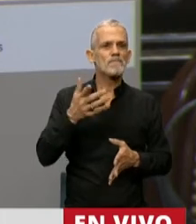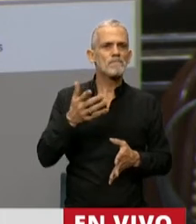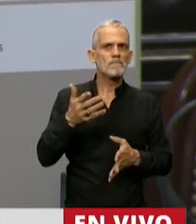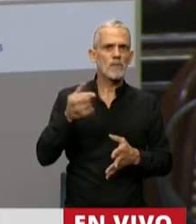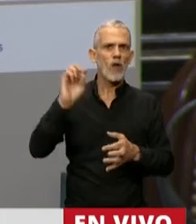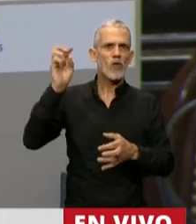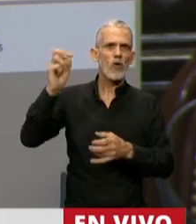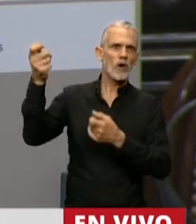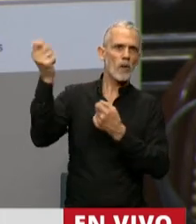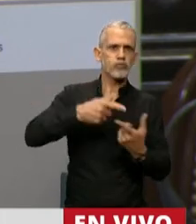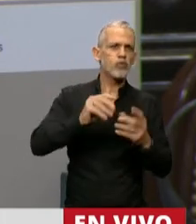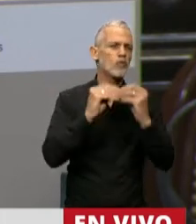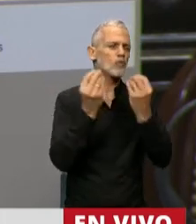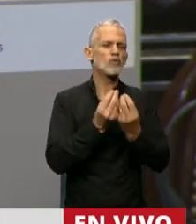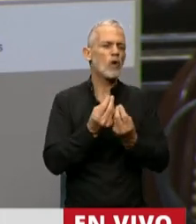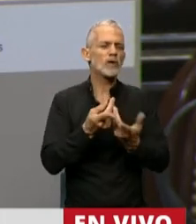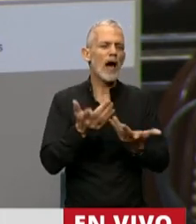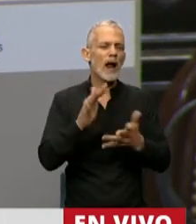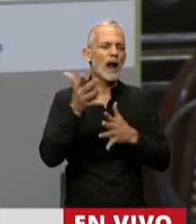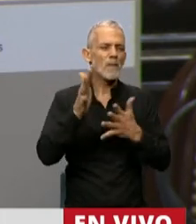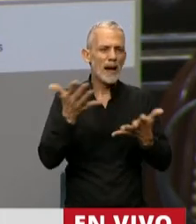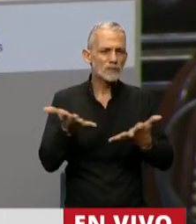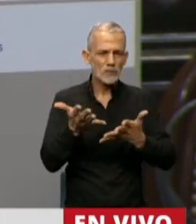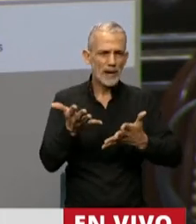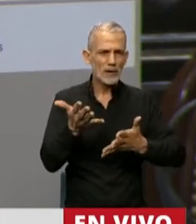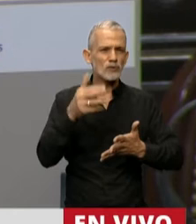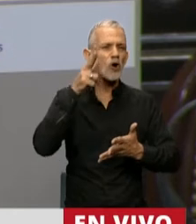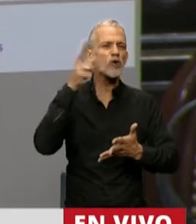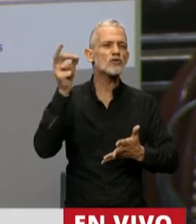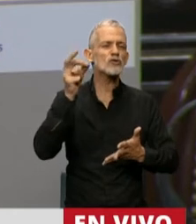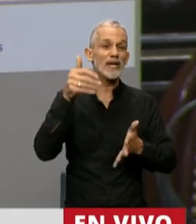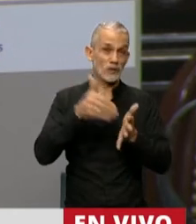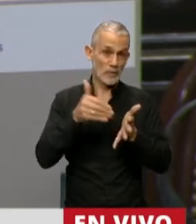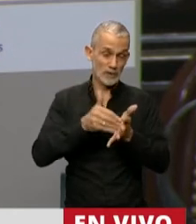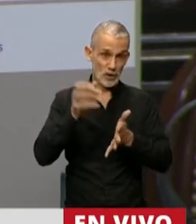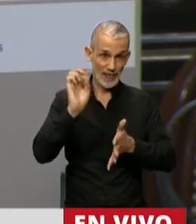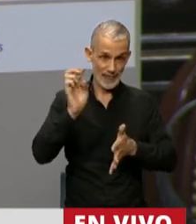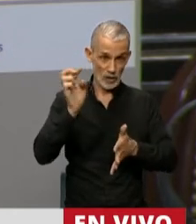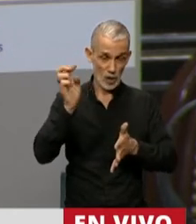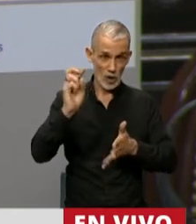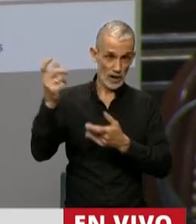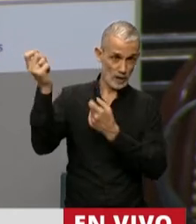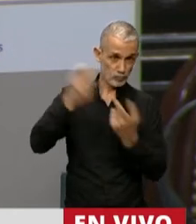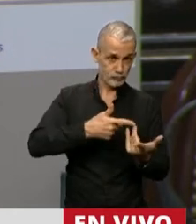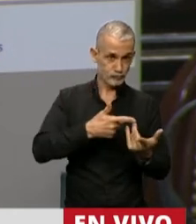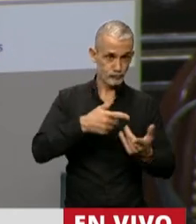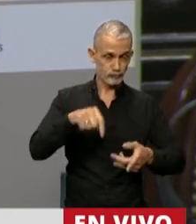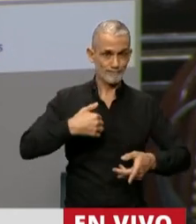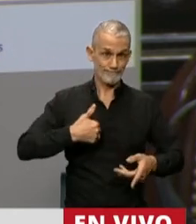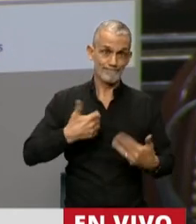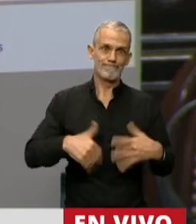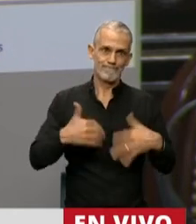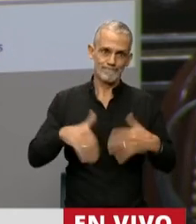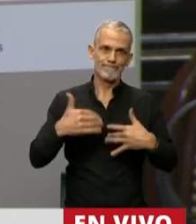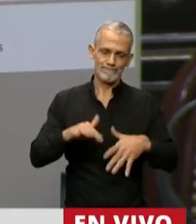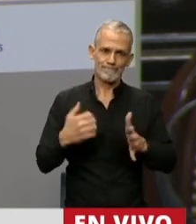generan divisas por un monto de más o menos 800 millones de dólares, y eso realmente